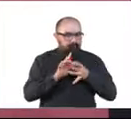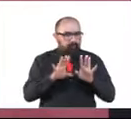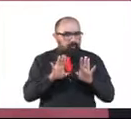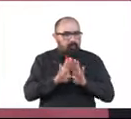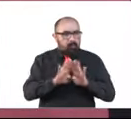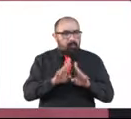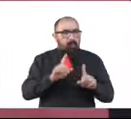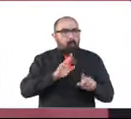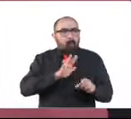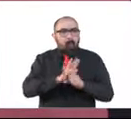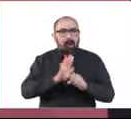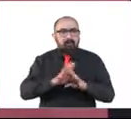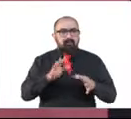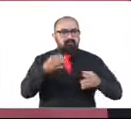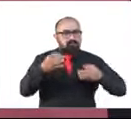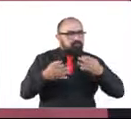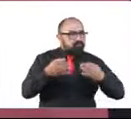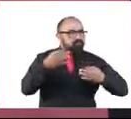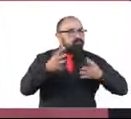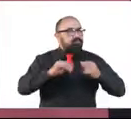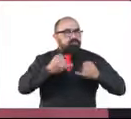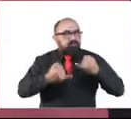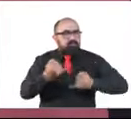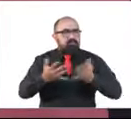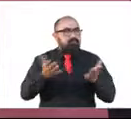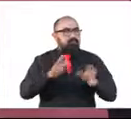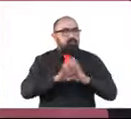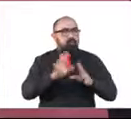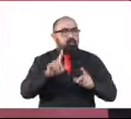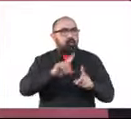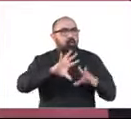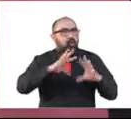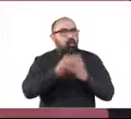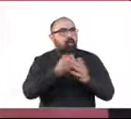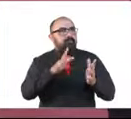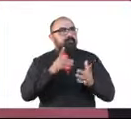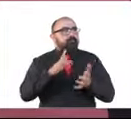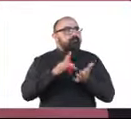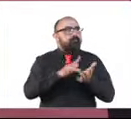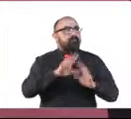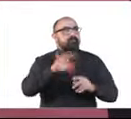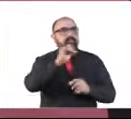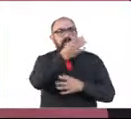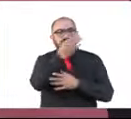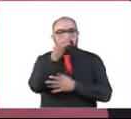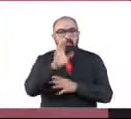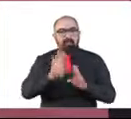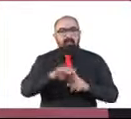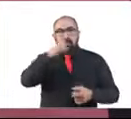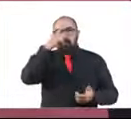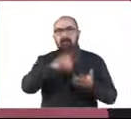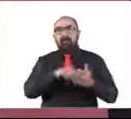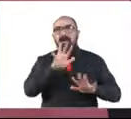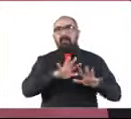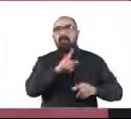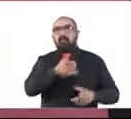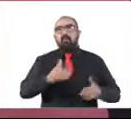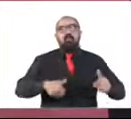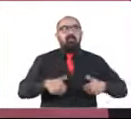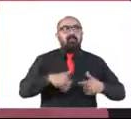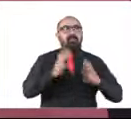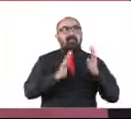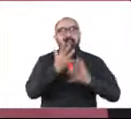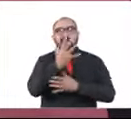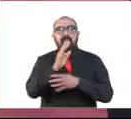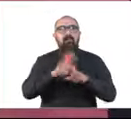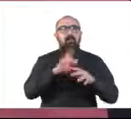el sector social, la justicia social del medio ambiente y que incluso lo contempla a veces como un estorbo, ¿no? Y hay otra gran visión,